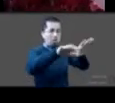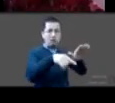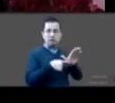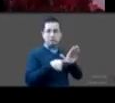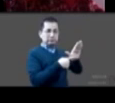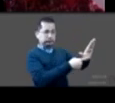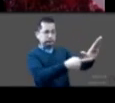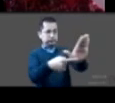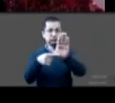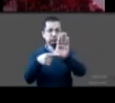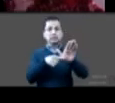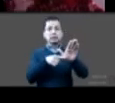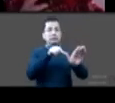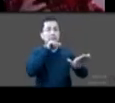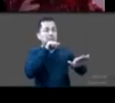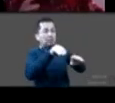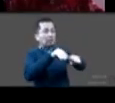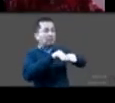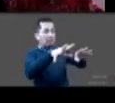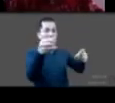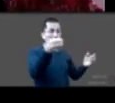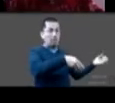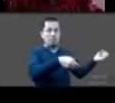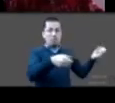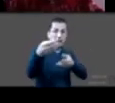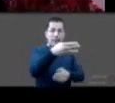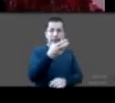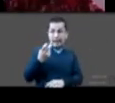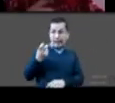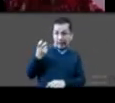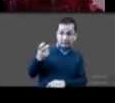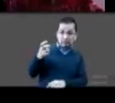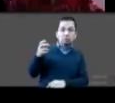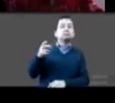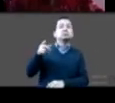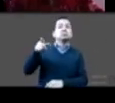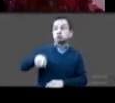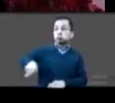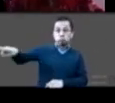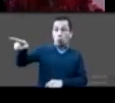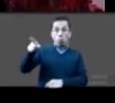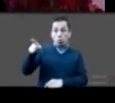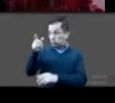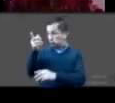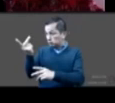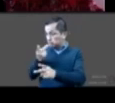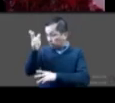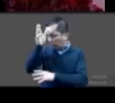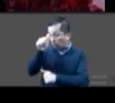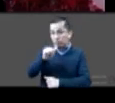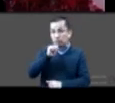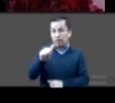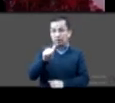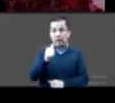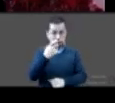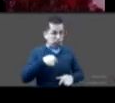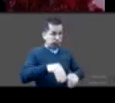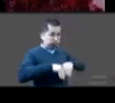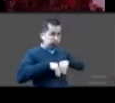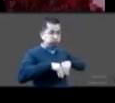decir de la ONU, ¿no?, sin el consentimiento es